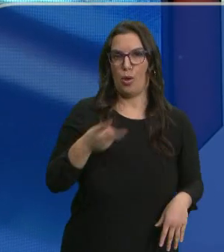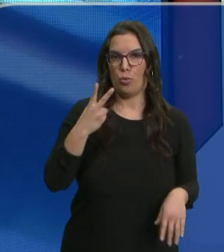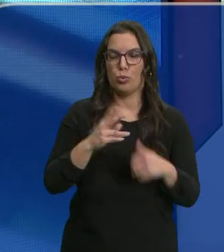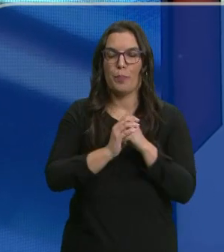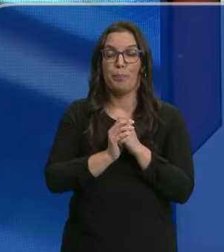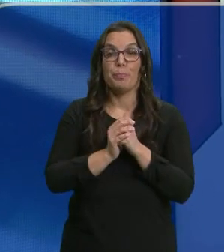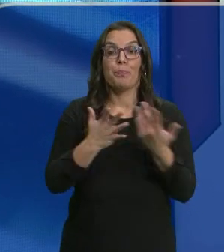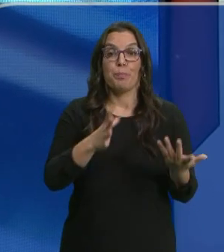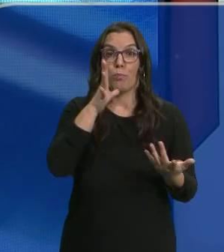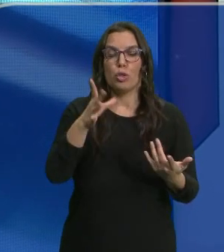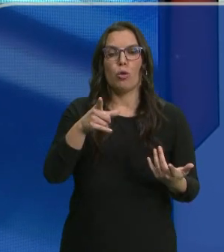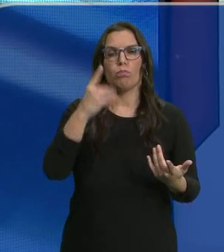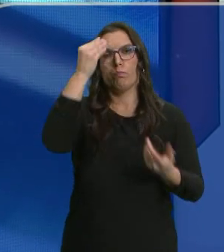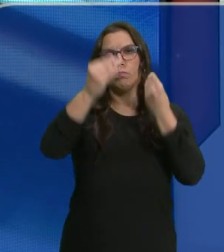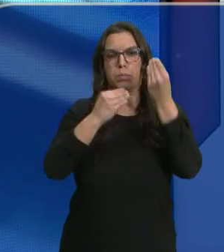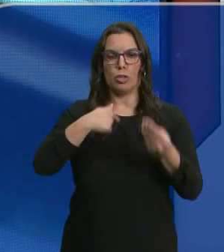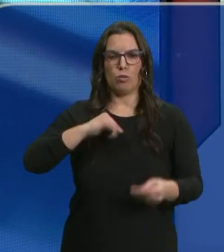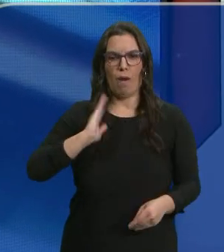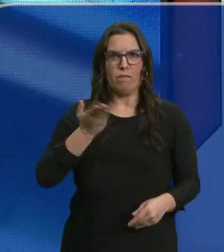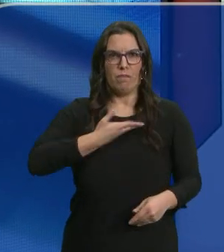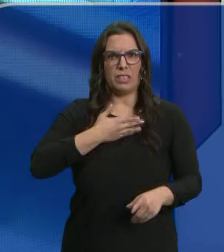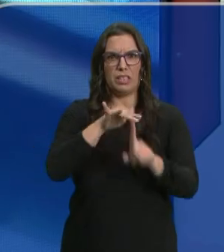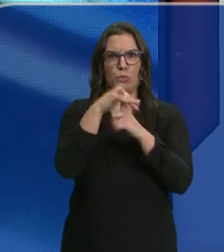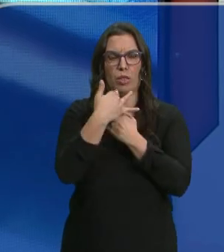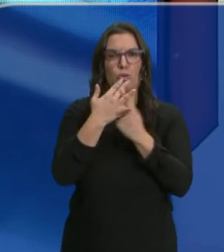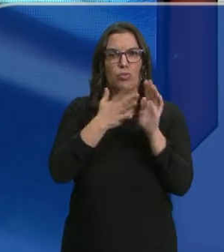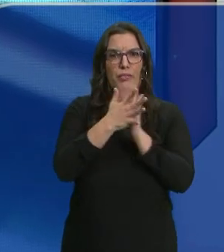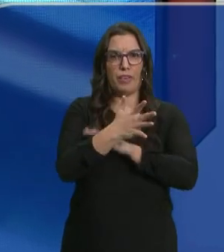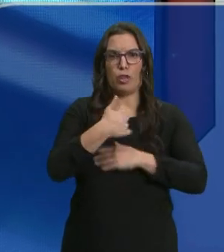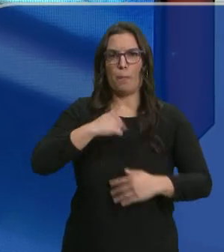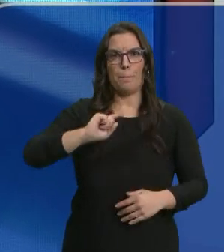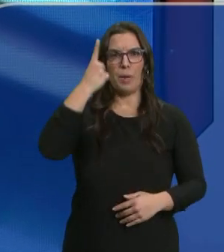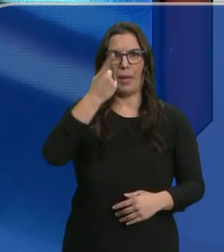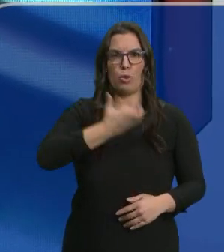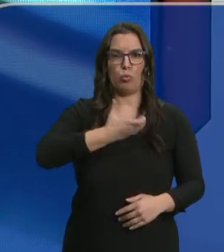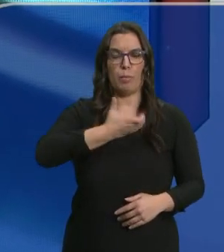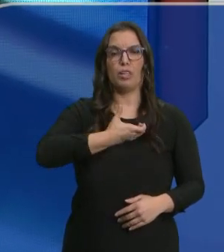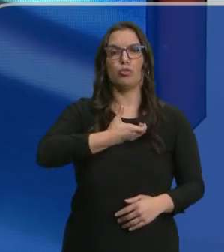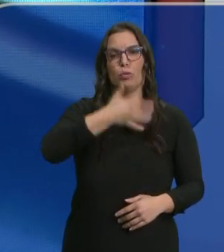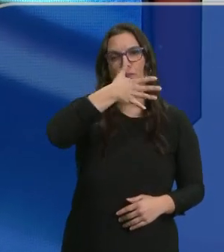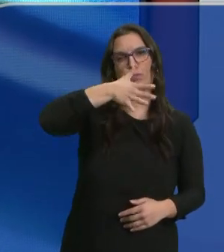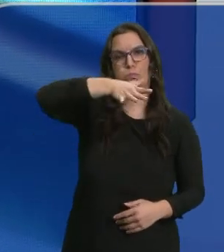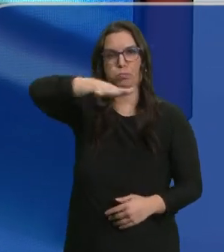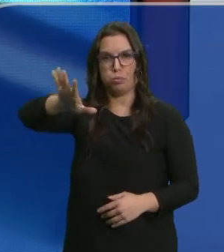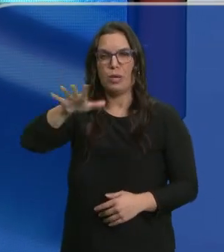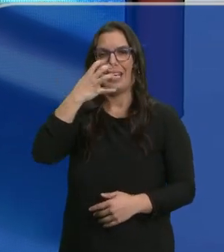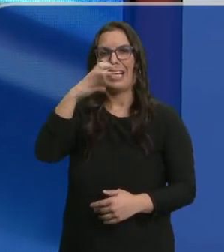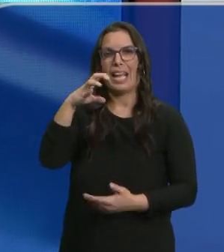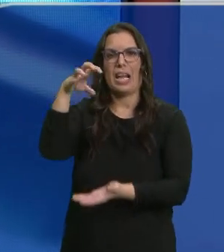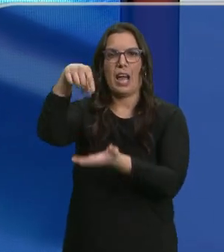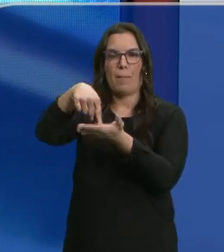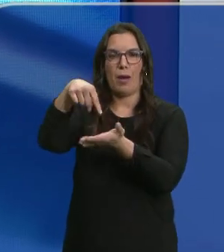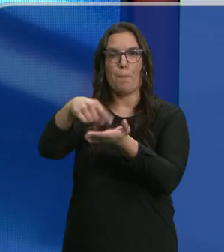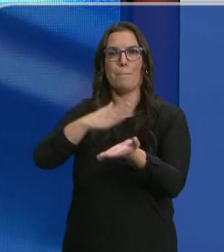euros. Es por eso que se considera víctima de esta situación y que se ha convertido en el primer ayuntamiento de España en presentar una